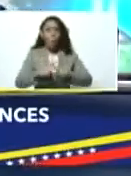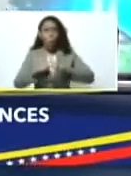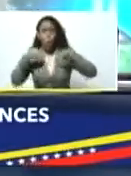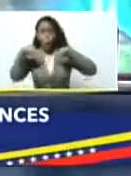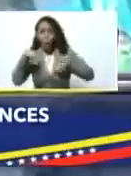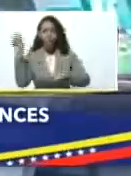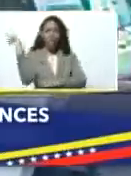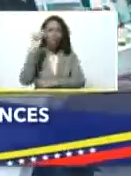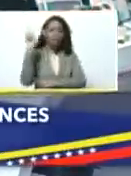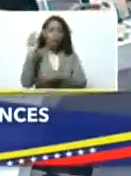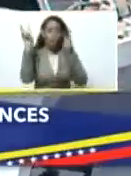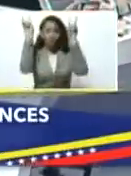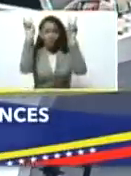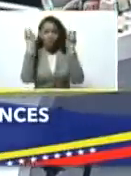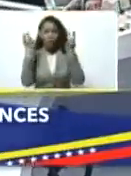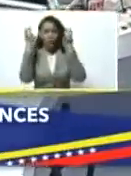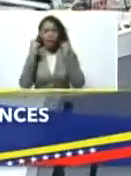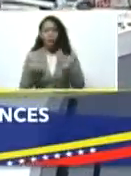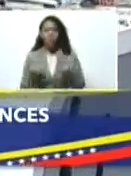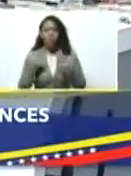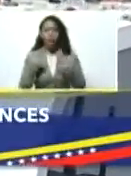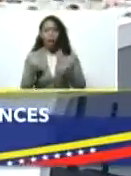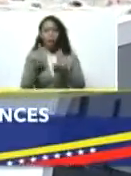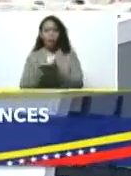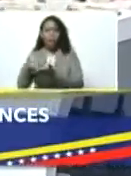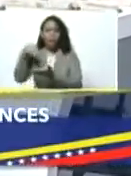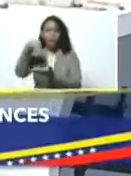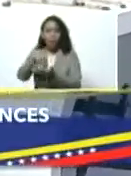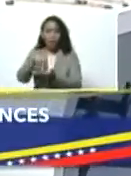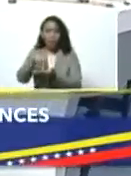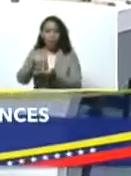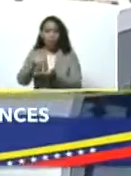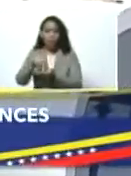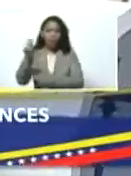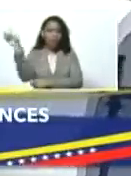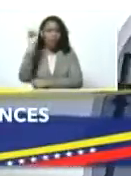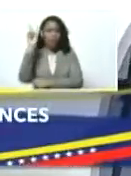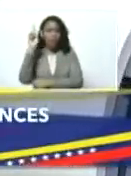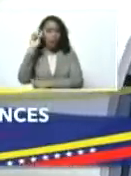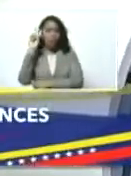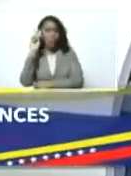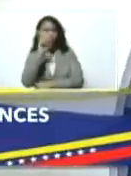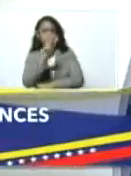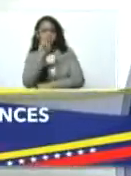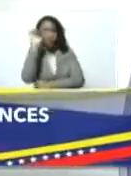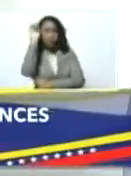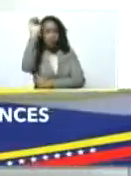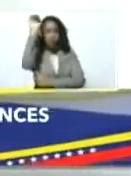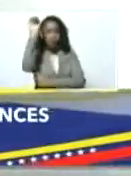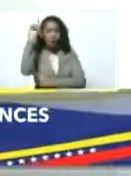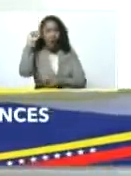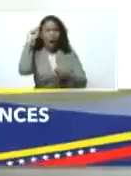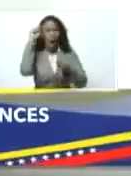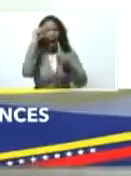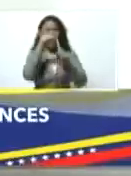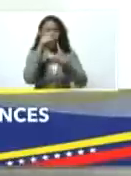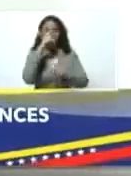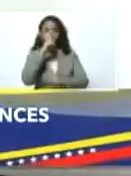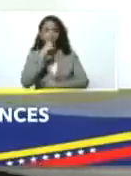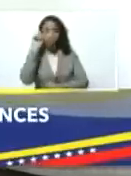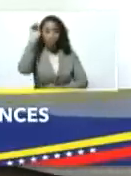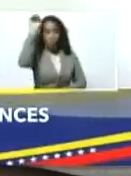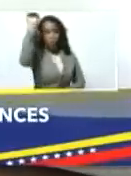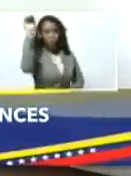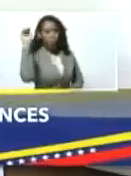la Venezuela nueva, de la Venezuela que se levanta, de la Venezuela que se proyecta hacia los años que están por